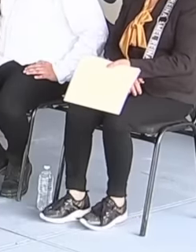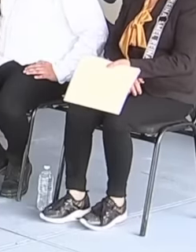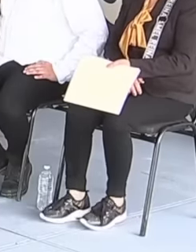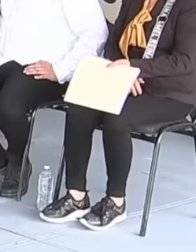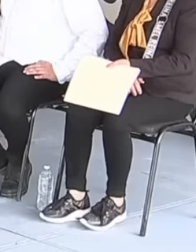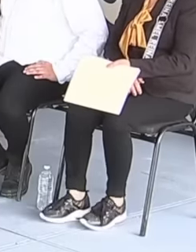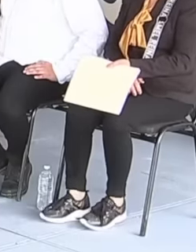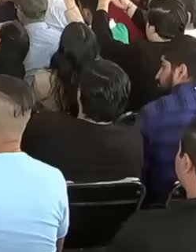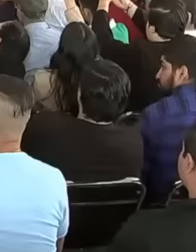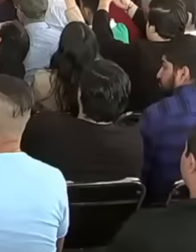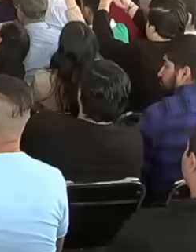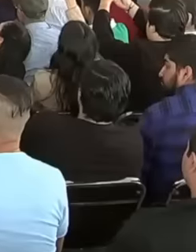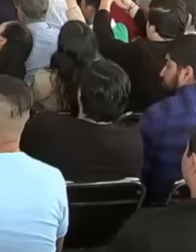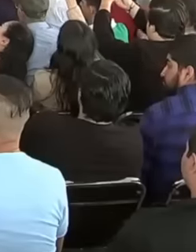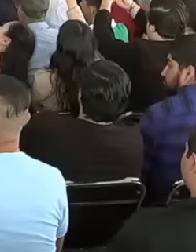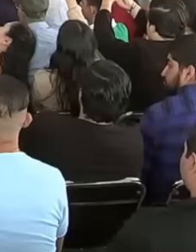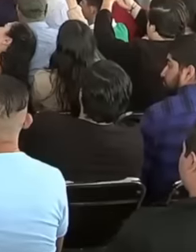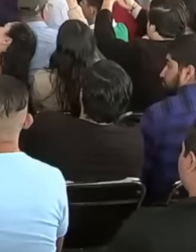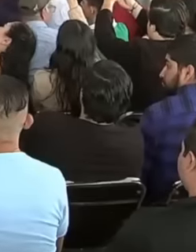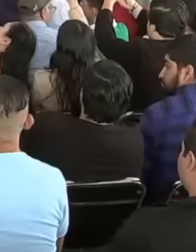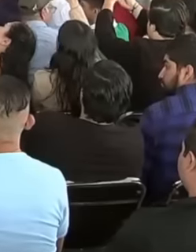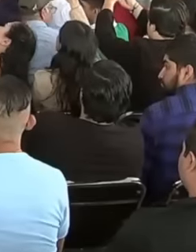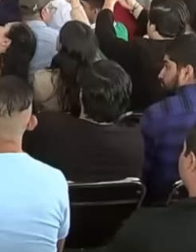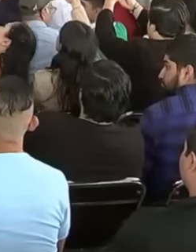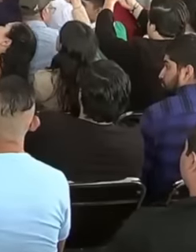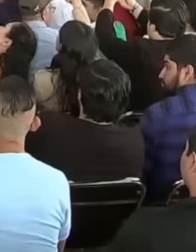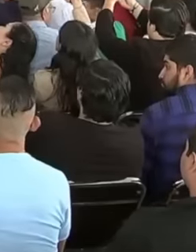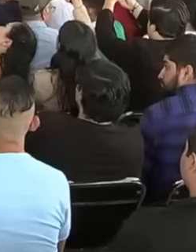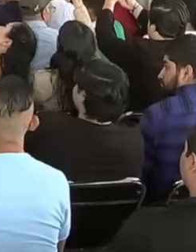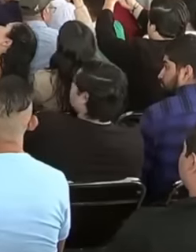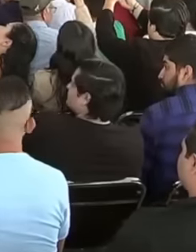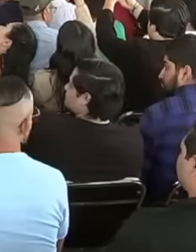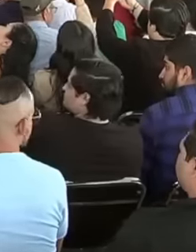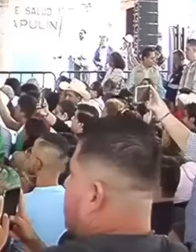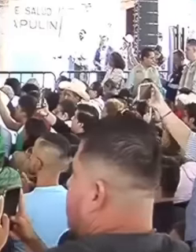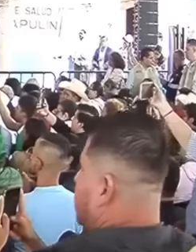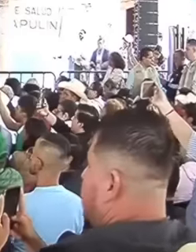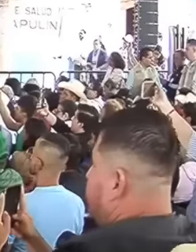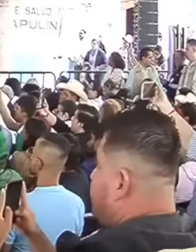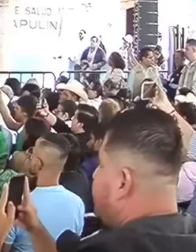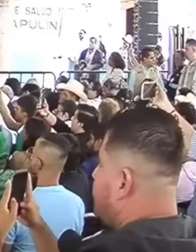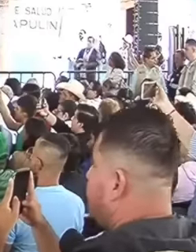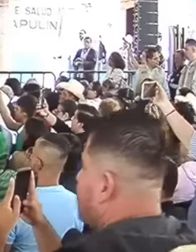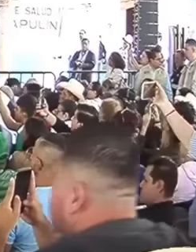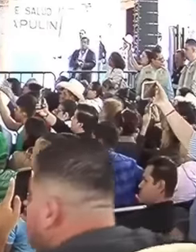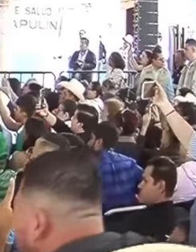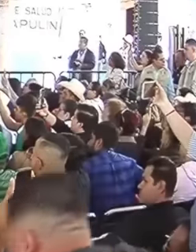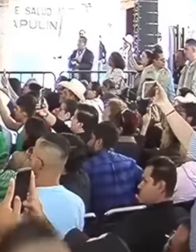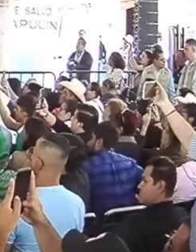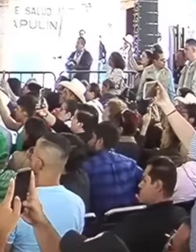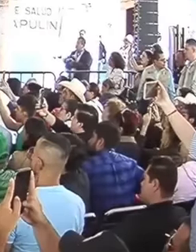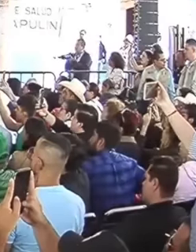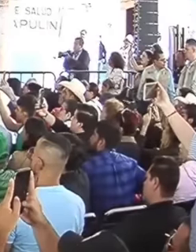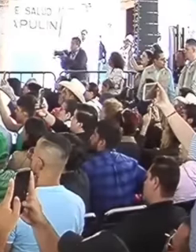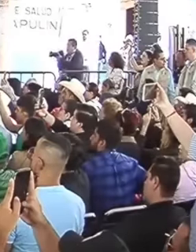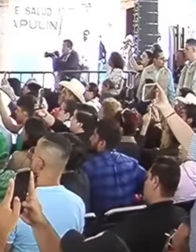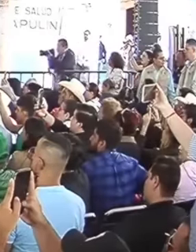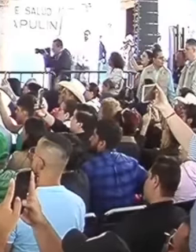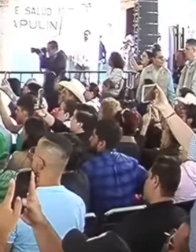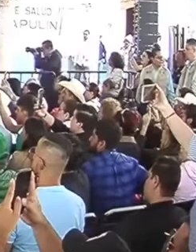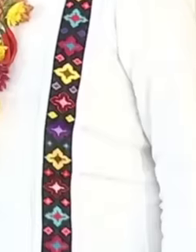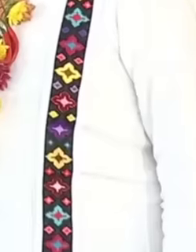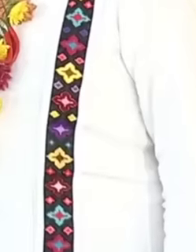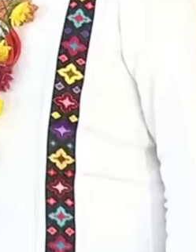Claudia Sheinbaum y el presidente López Obrador se levantaron de sus asientos y se acercaron al gobernador para